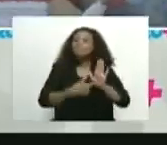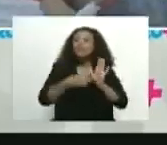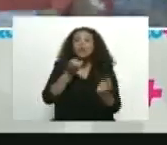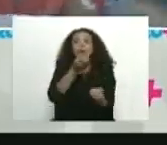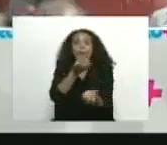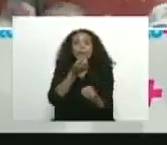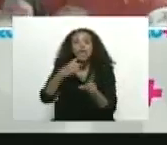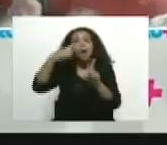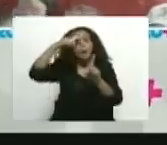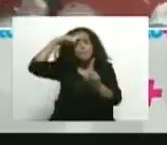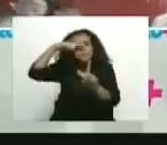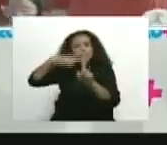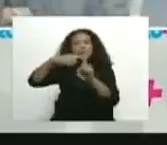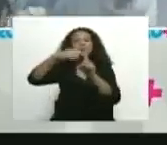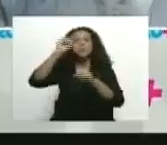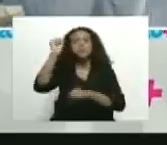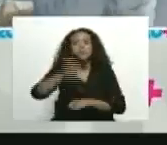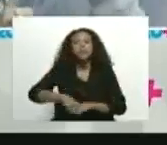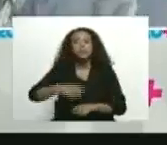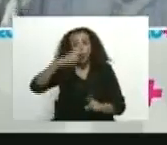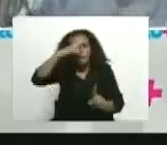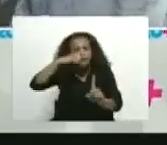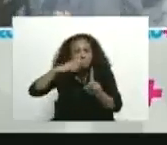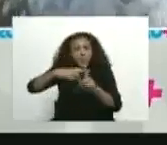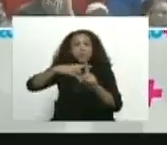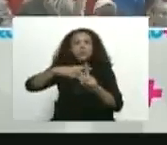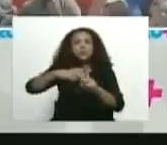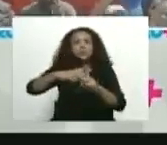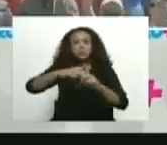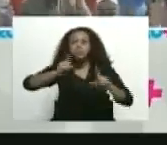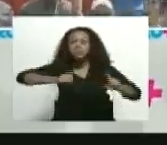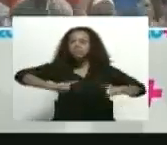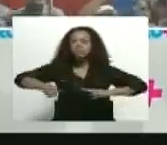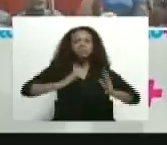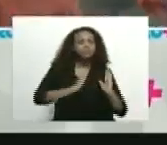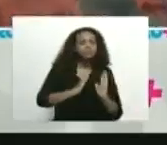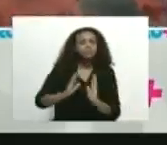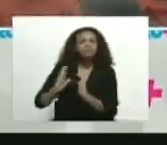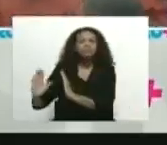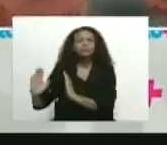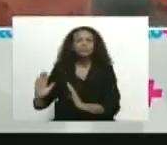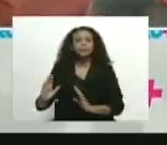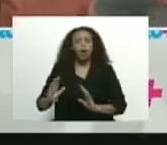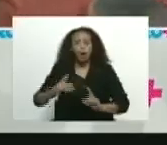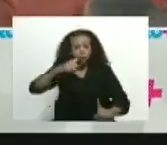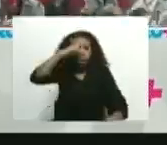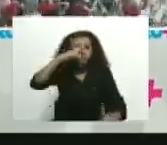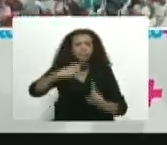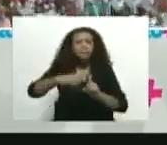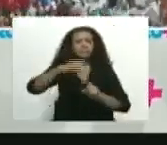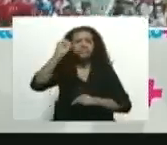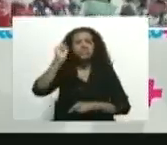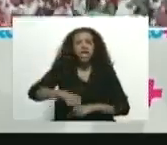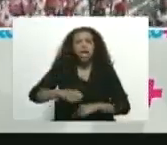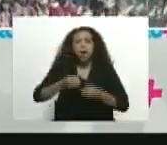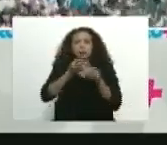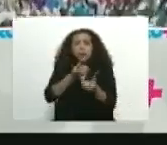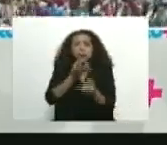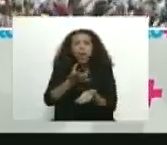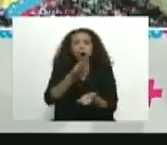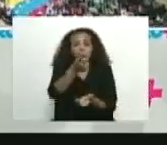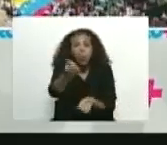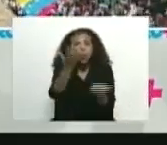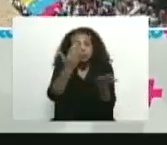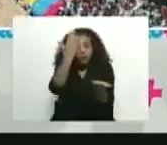y un mensaje positivo a nuestro país. Un mensaje donde hay una dirigencia organizada, un mensaje positivo y un mensaje a usted